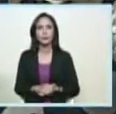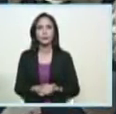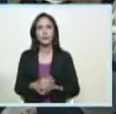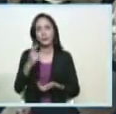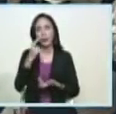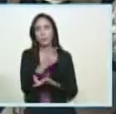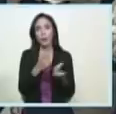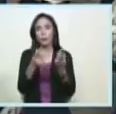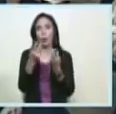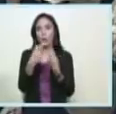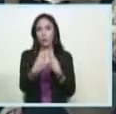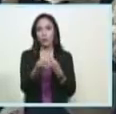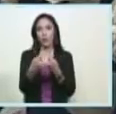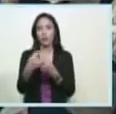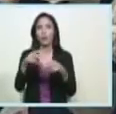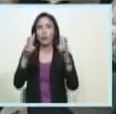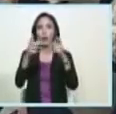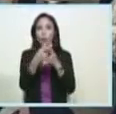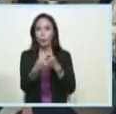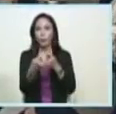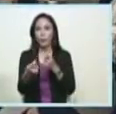monetario el bolívar soberano